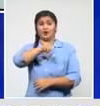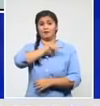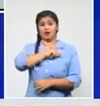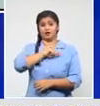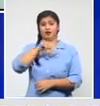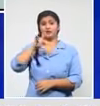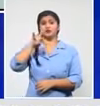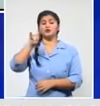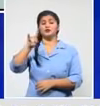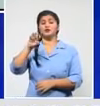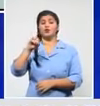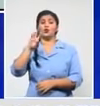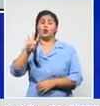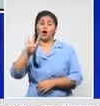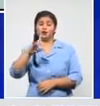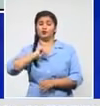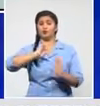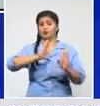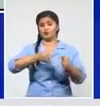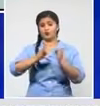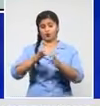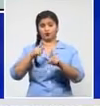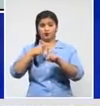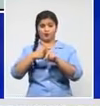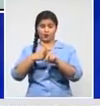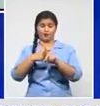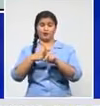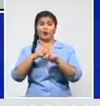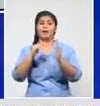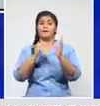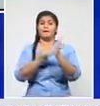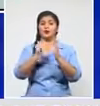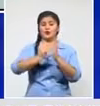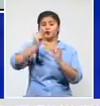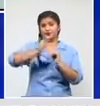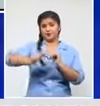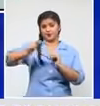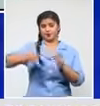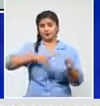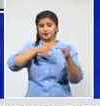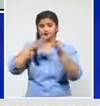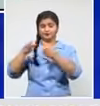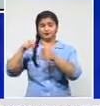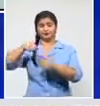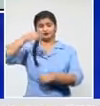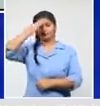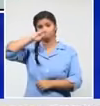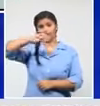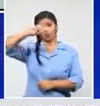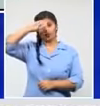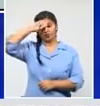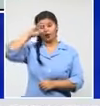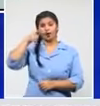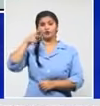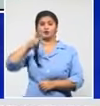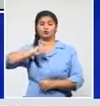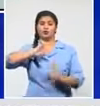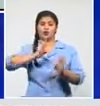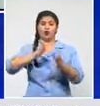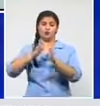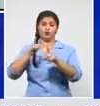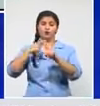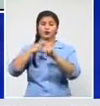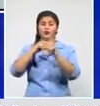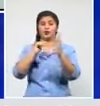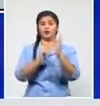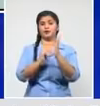fallecidos por millón de habitantes. Cuba, con 12 fallecidos por millón de habitantes, que como